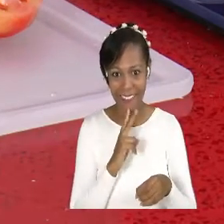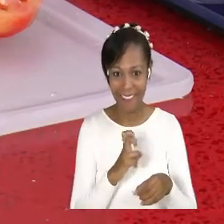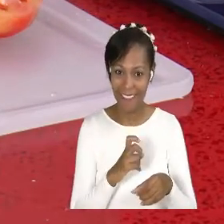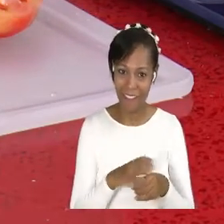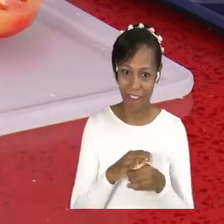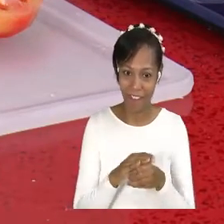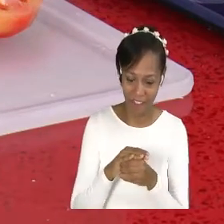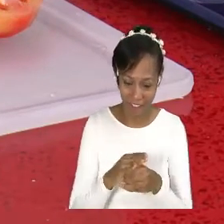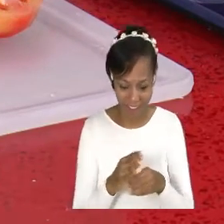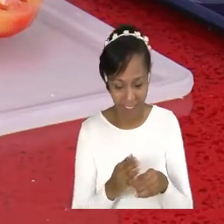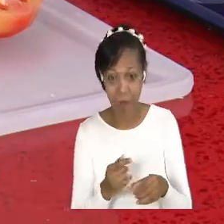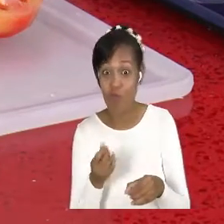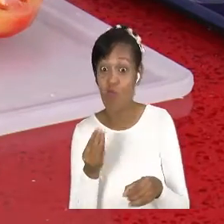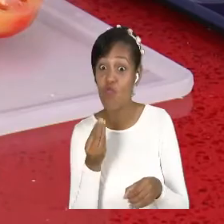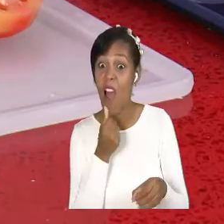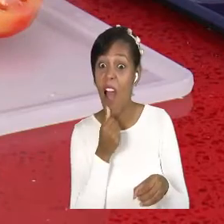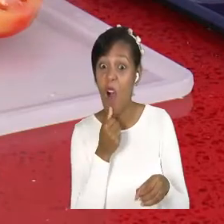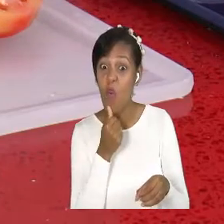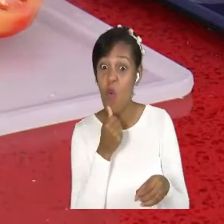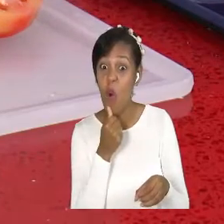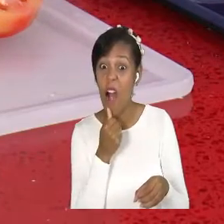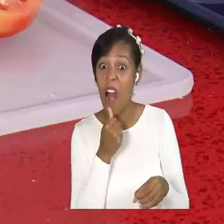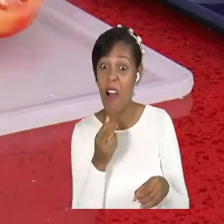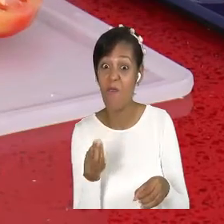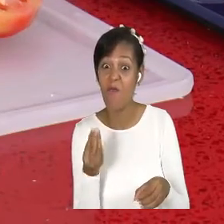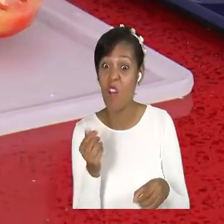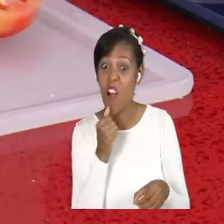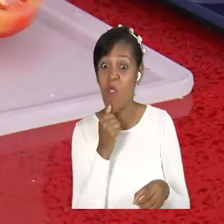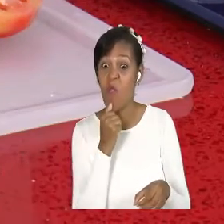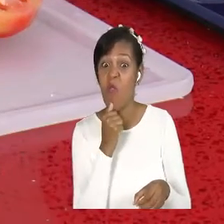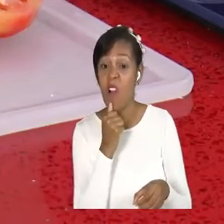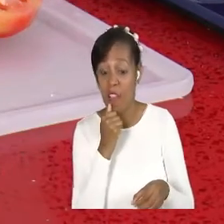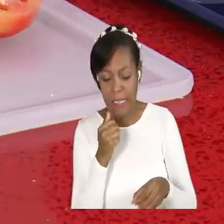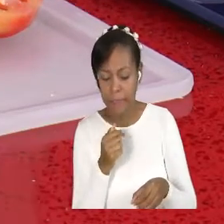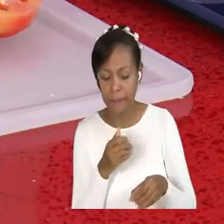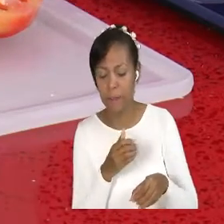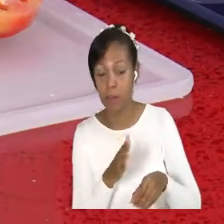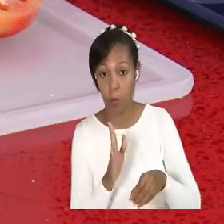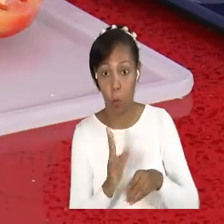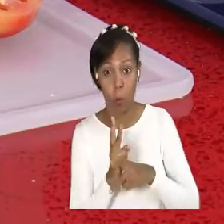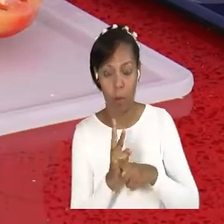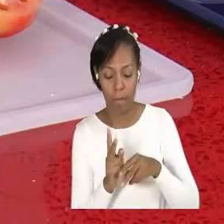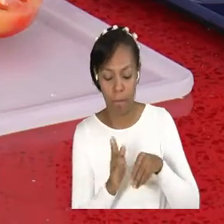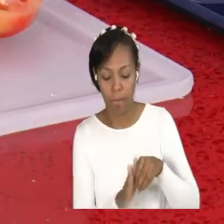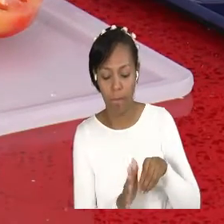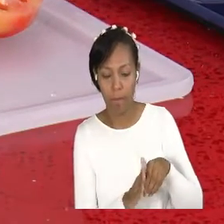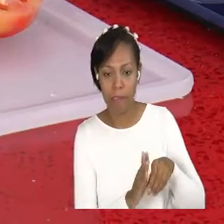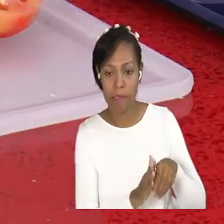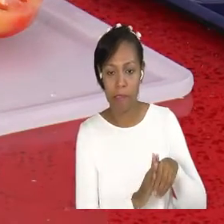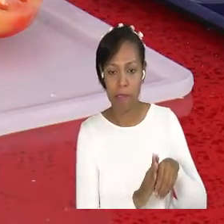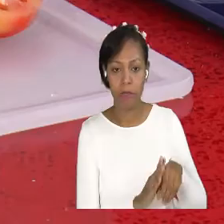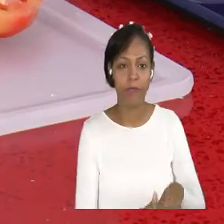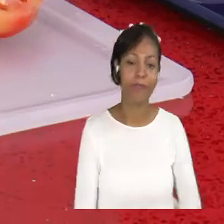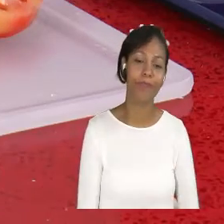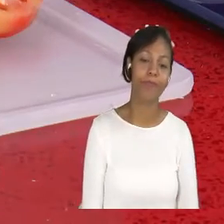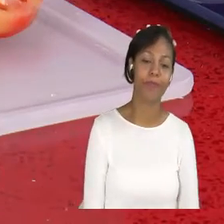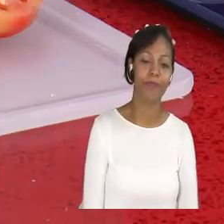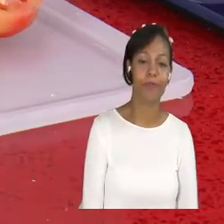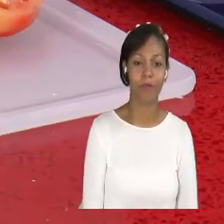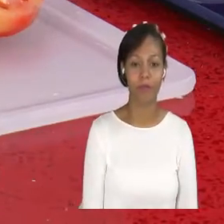tiene mucha proporción de agua. Vean, acá como pueden ver, ya están quedando asaditas. Es una